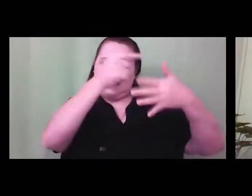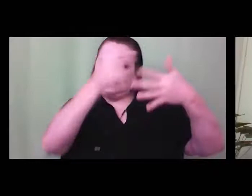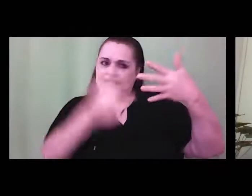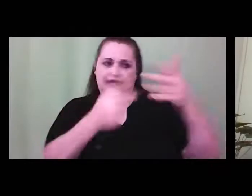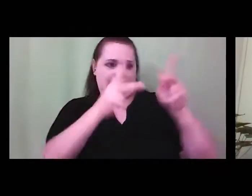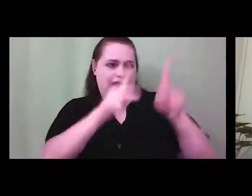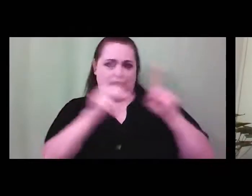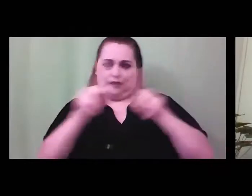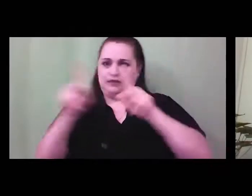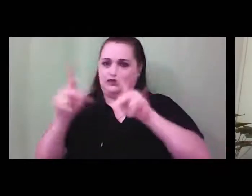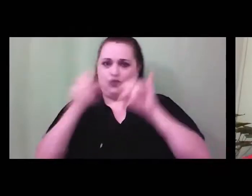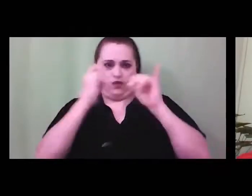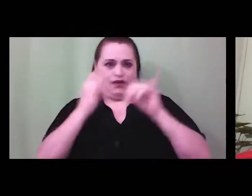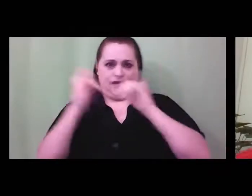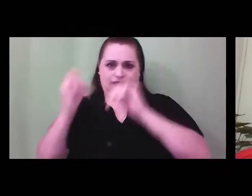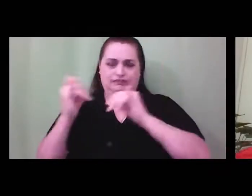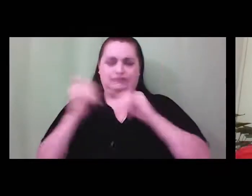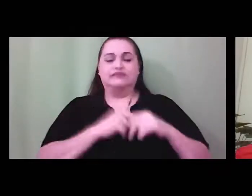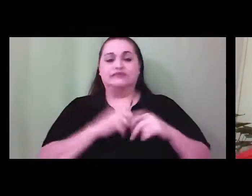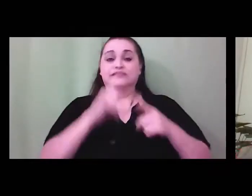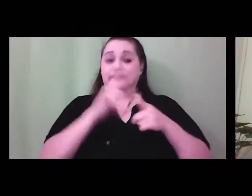individuales. Entonces,